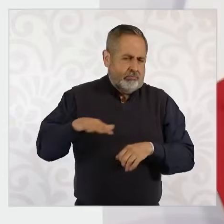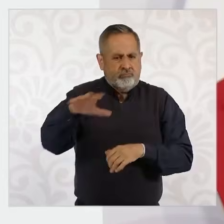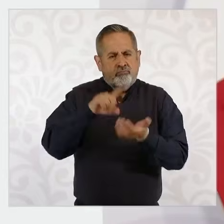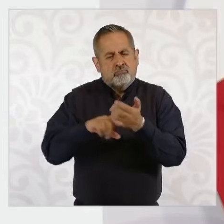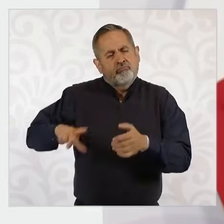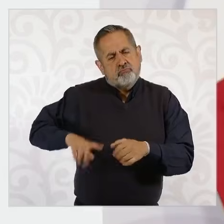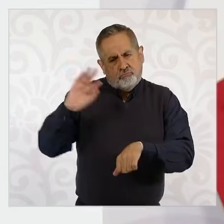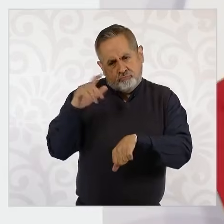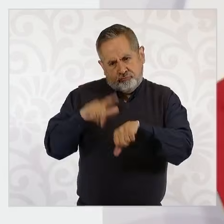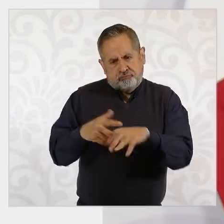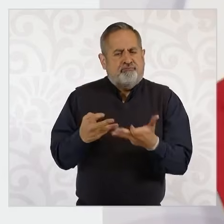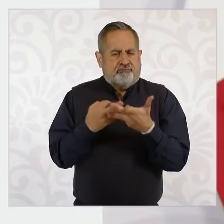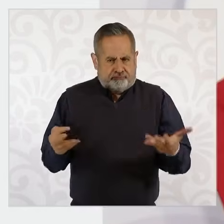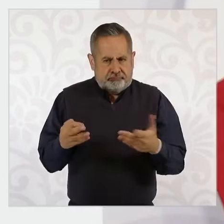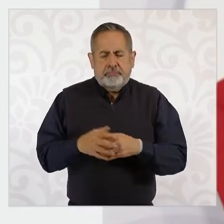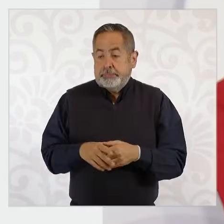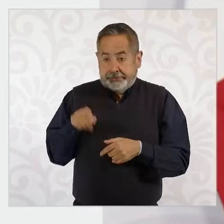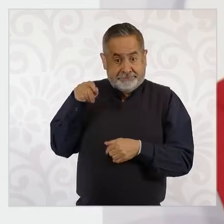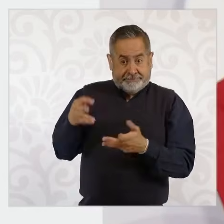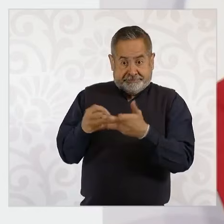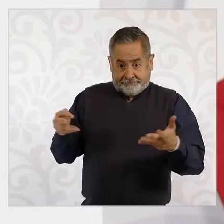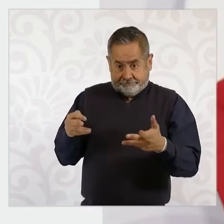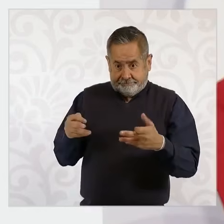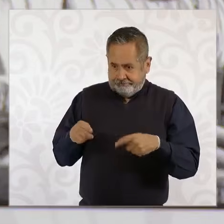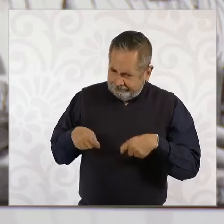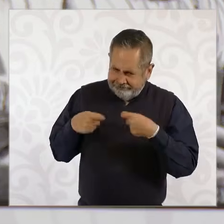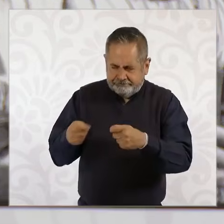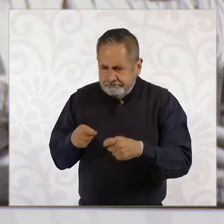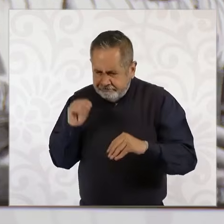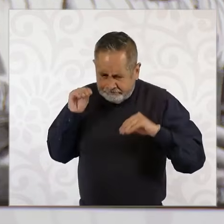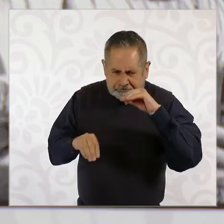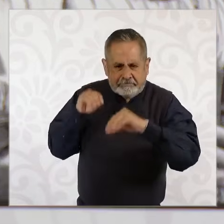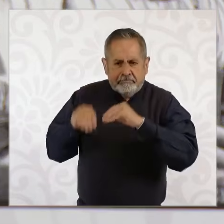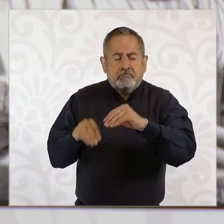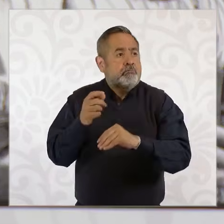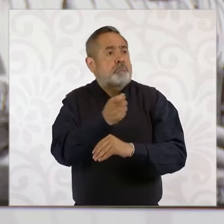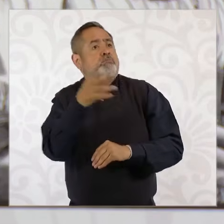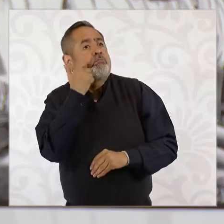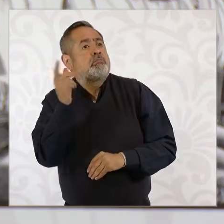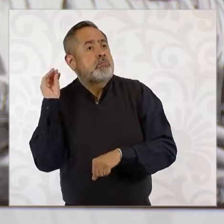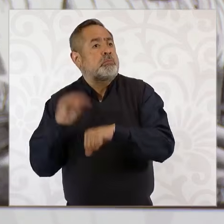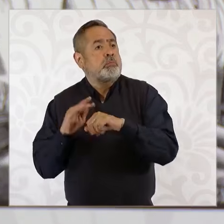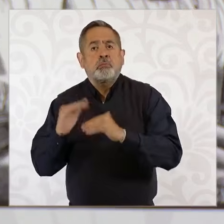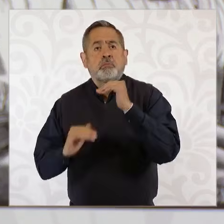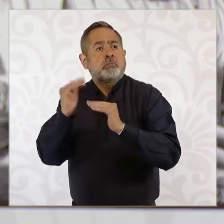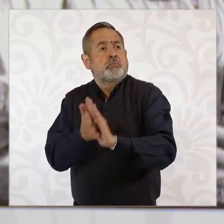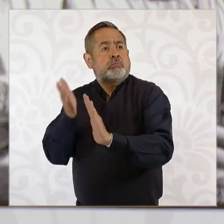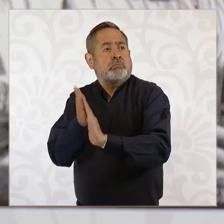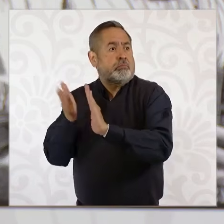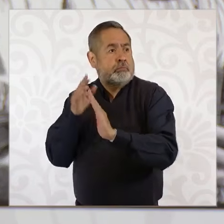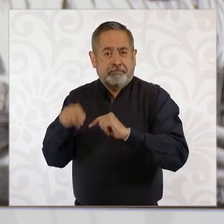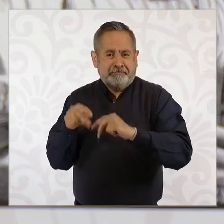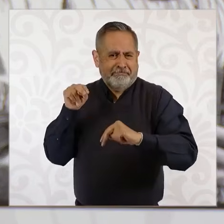gobierno federal. A estos predios se le dan incentivos económicos para quienes quieran invertir ahí,